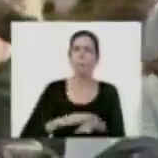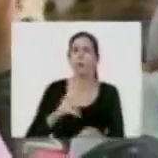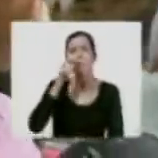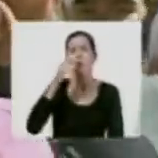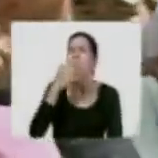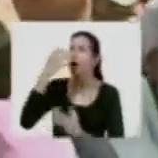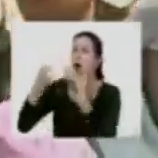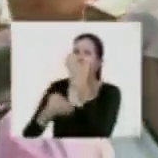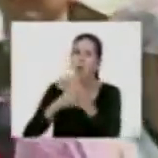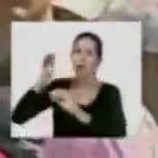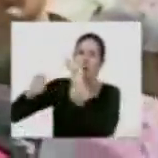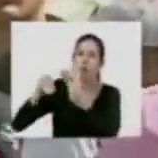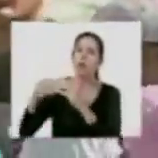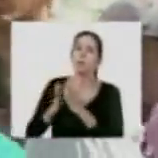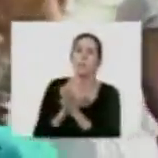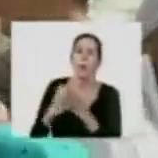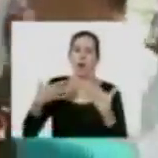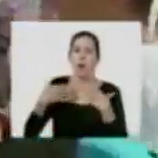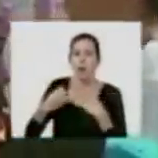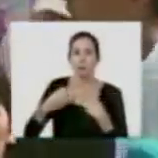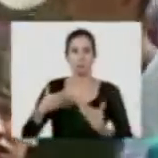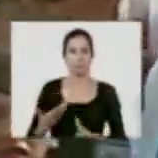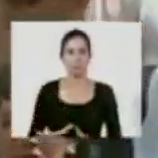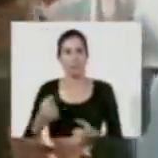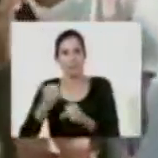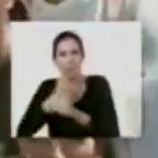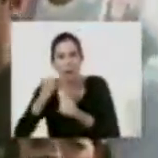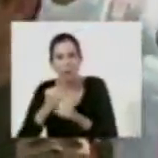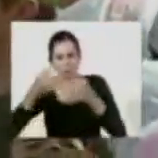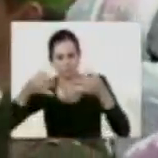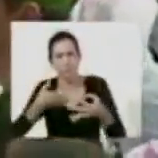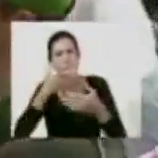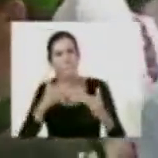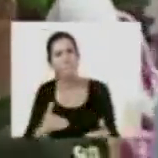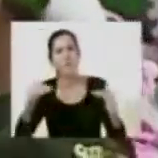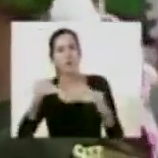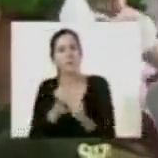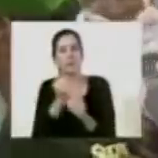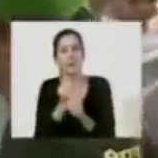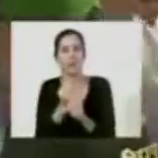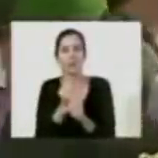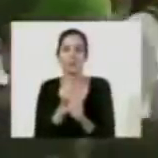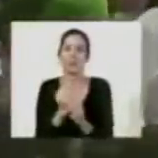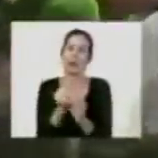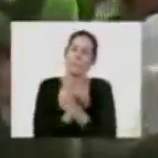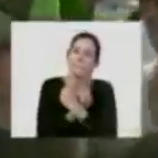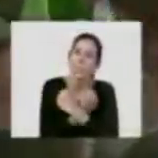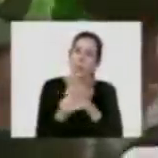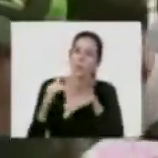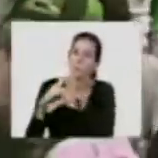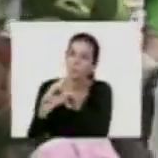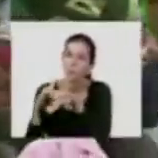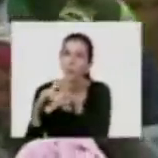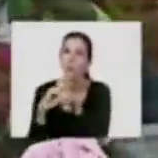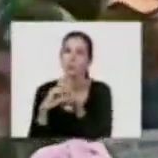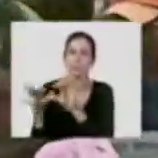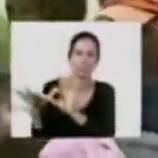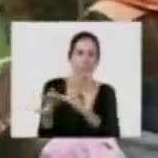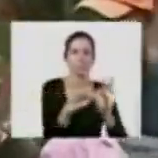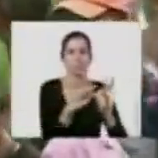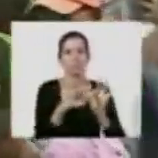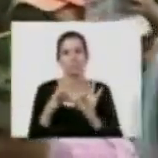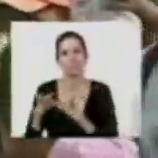salud para trabajar y dignificar su trabajo en el amor, en el perdón, en la